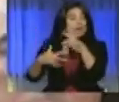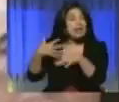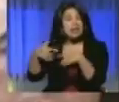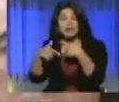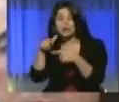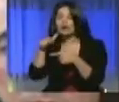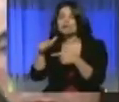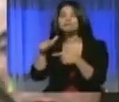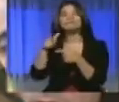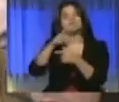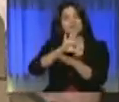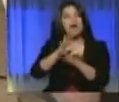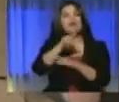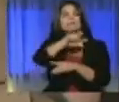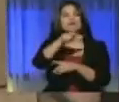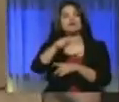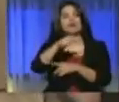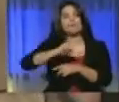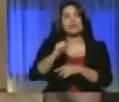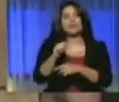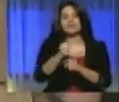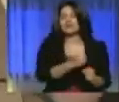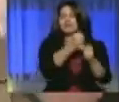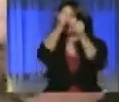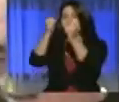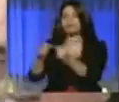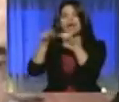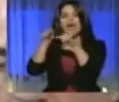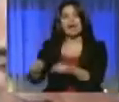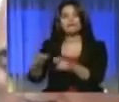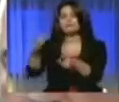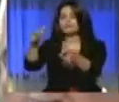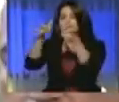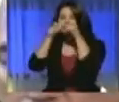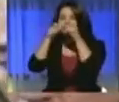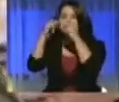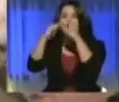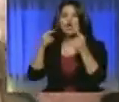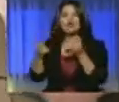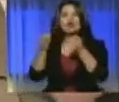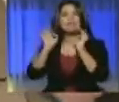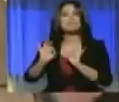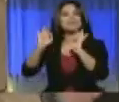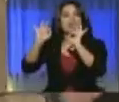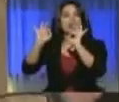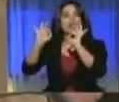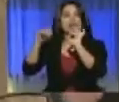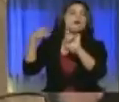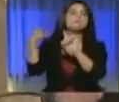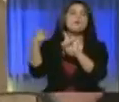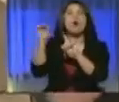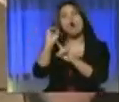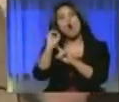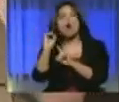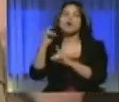un personal ejerciendo puntos de control especializados o una cámara del BEN